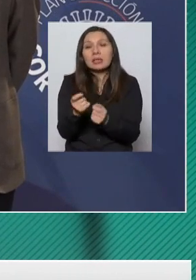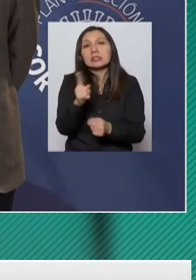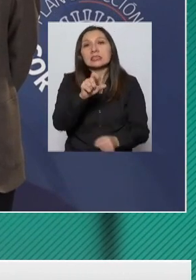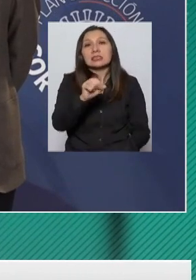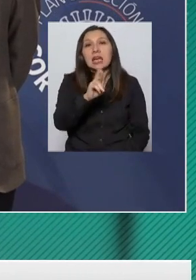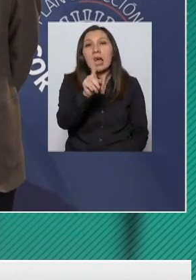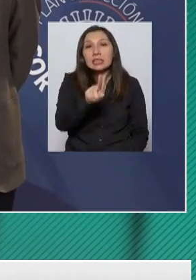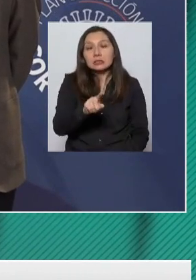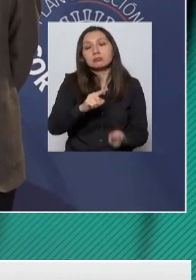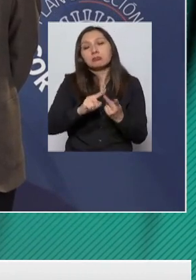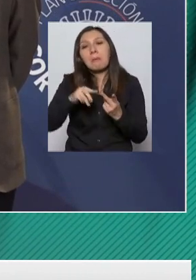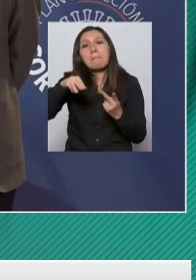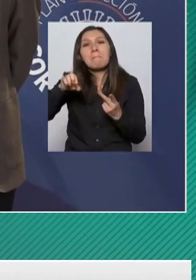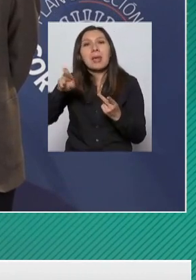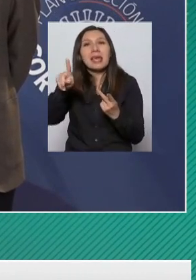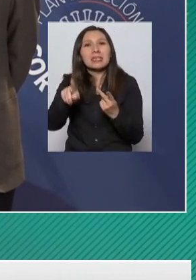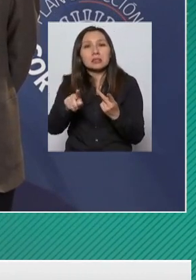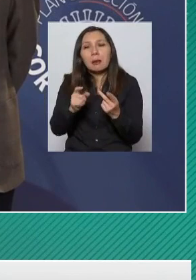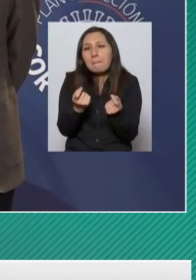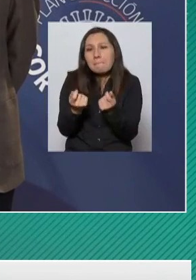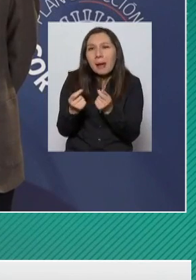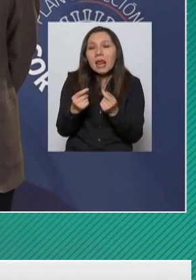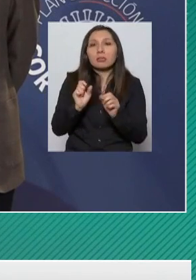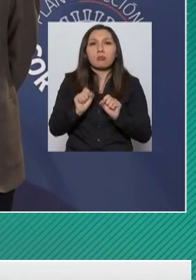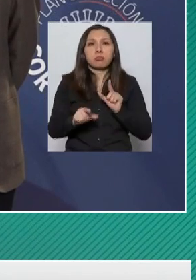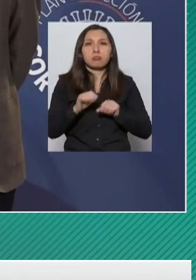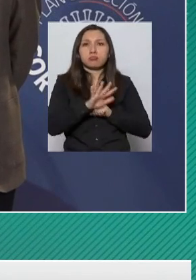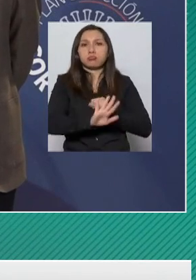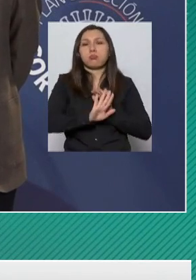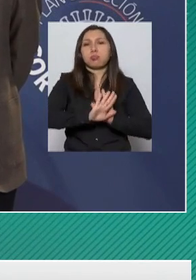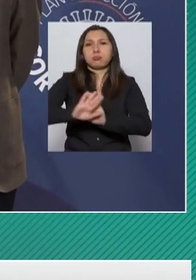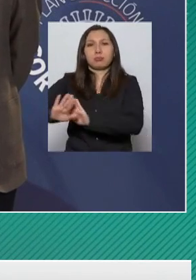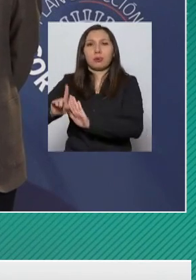merz y el tipo de inmunidad que produjeron